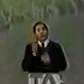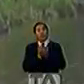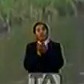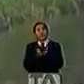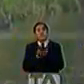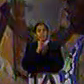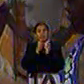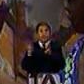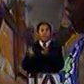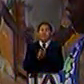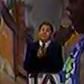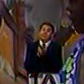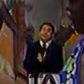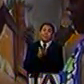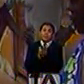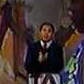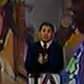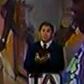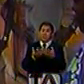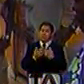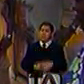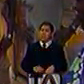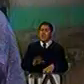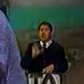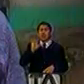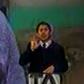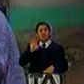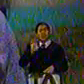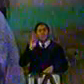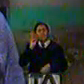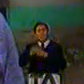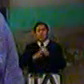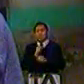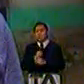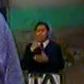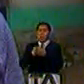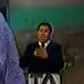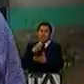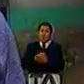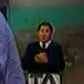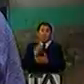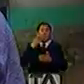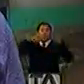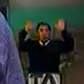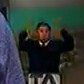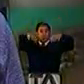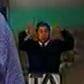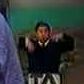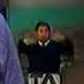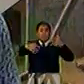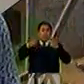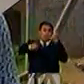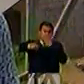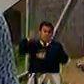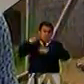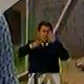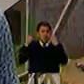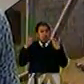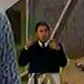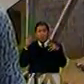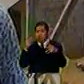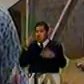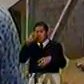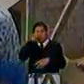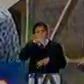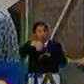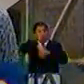acceso. Tenemos más o menos unos 5 o 6 años en esta lucha. En el invierno no podemos sacar nada de acá de nuestro medio. No sabemos si es